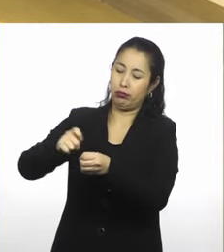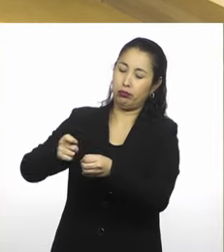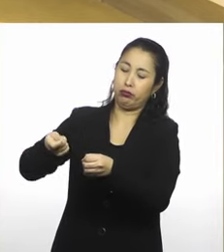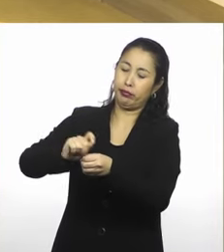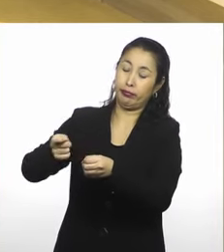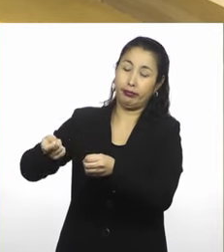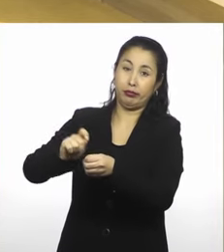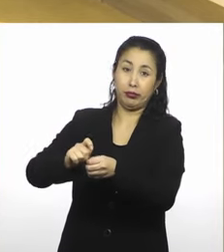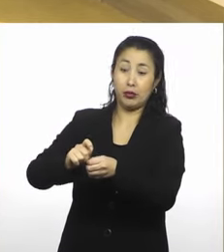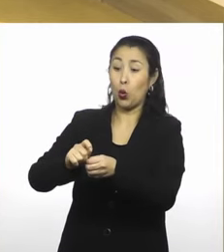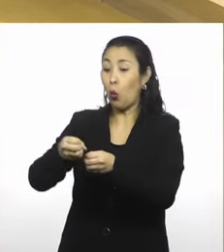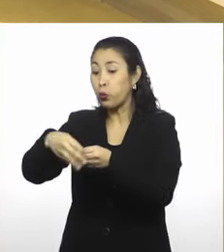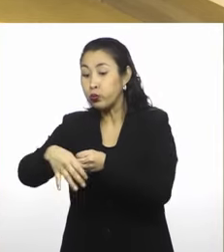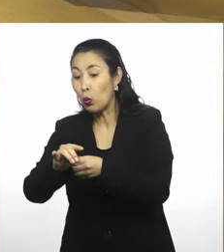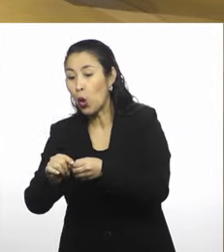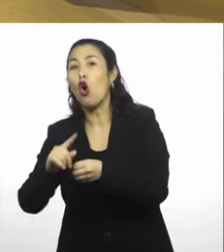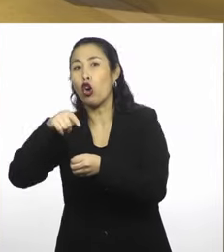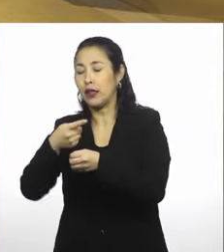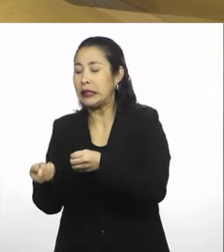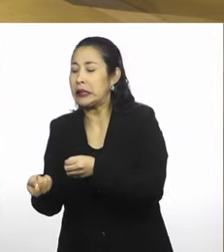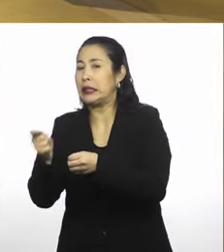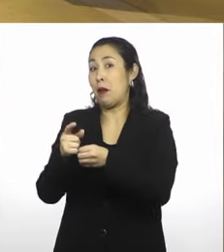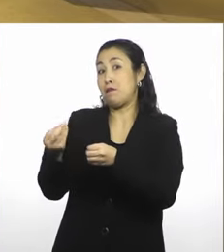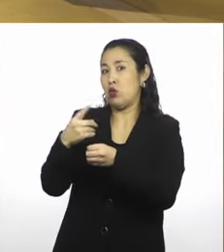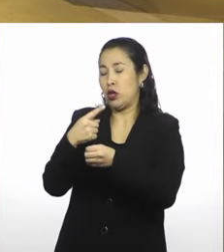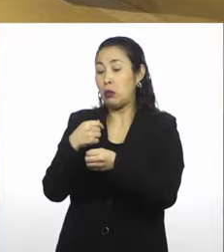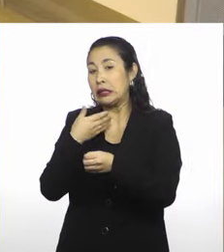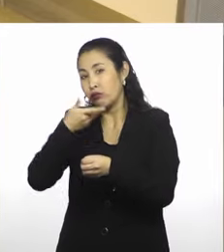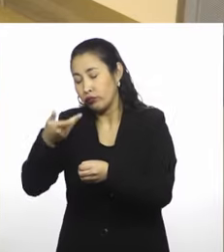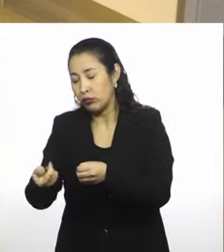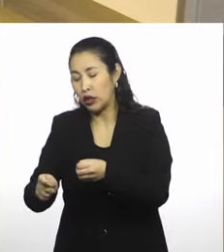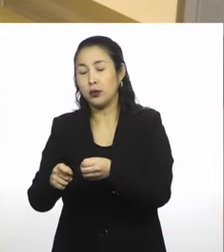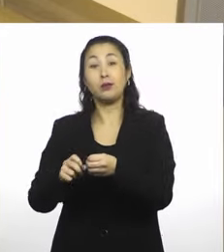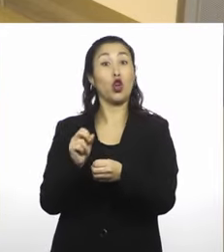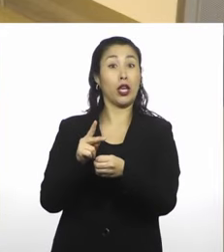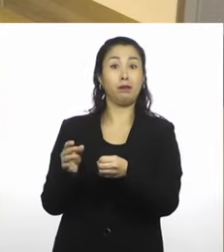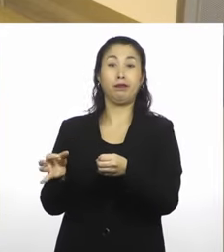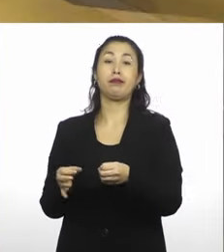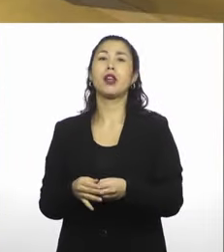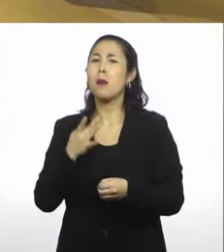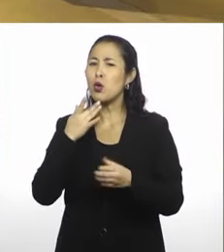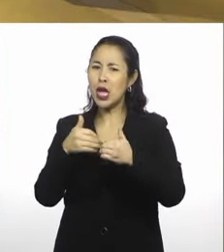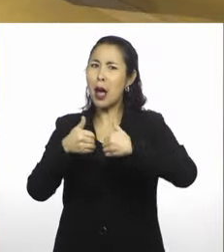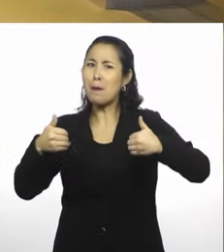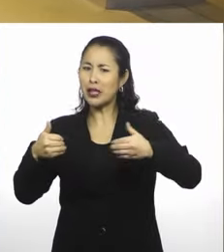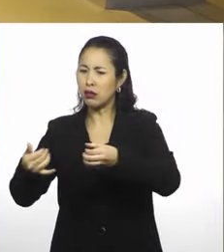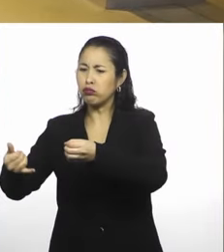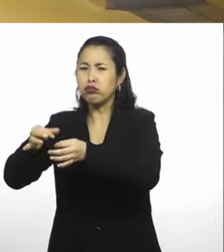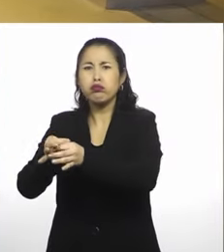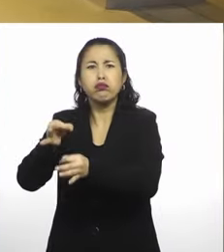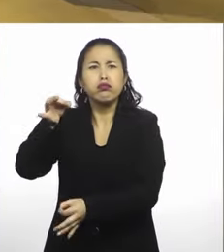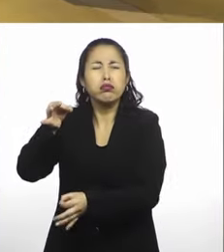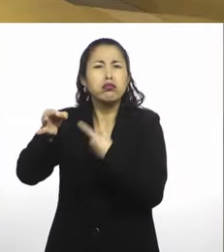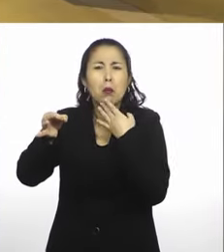Como se me cayó un poco, le vamos a agregar una más. Ok. ¿Por qué lo vamos a agregar en este tubo de